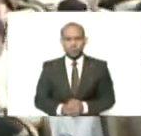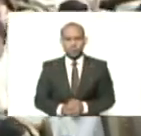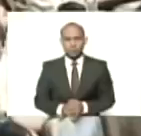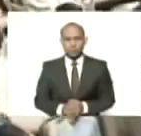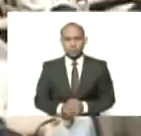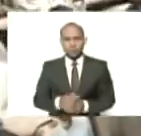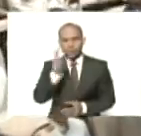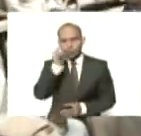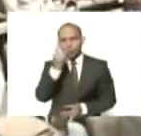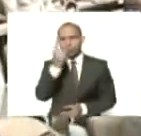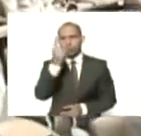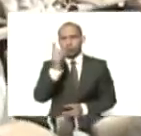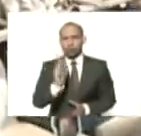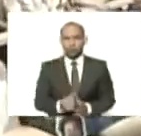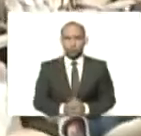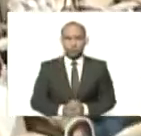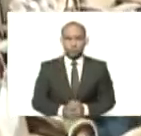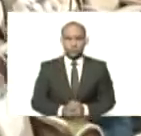Osvaldo Vera, nada más.